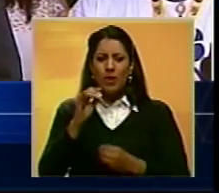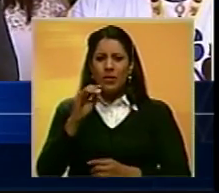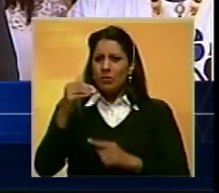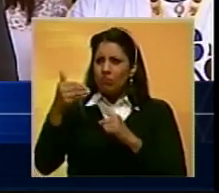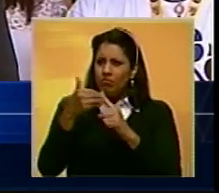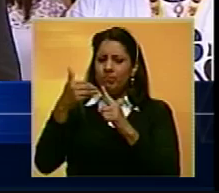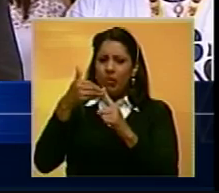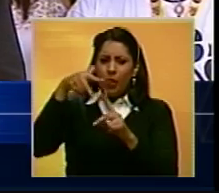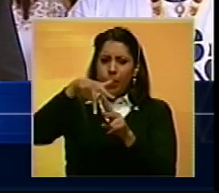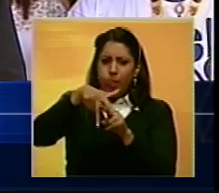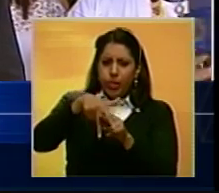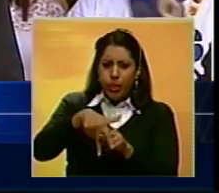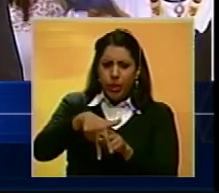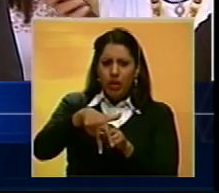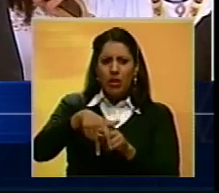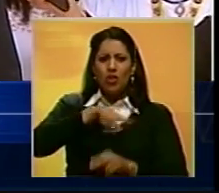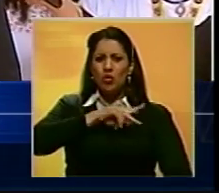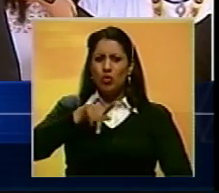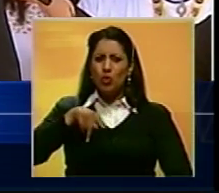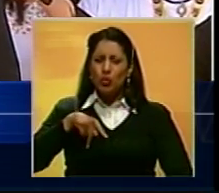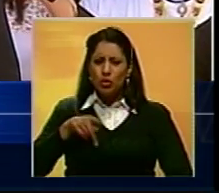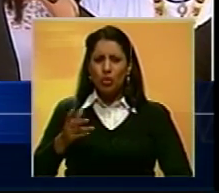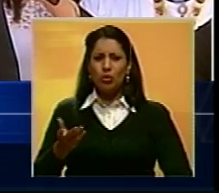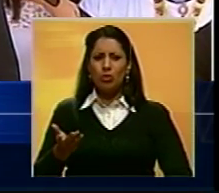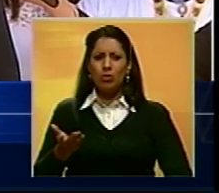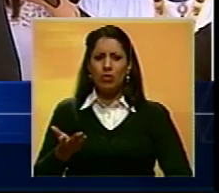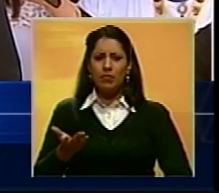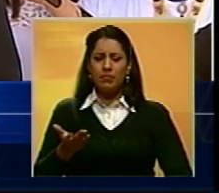intimidación que nos tienen